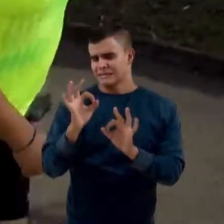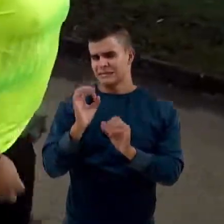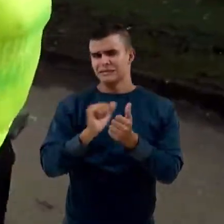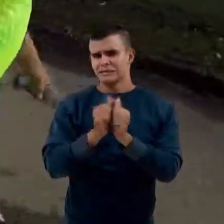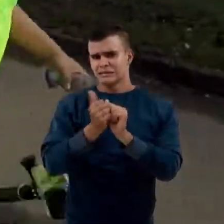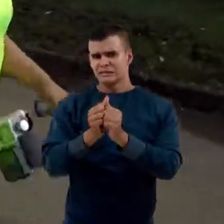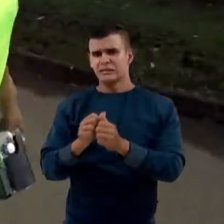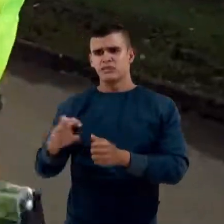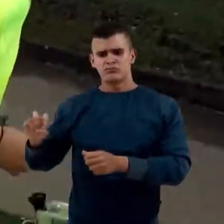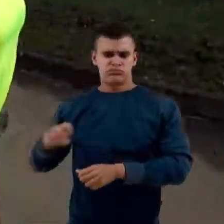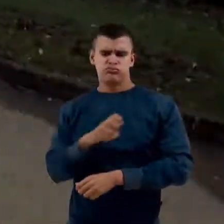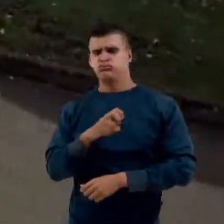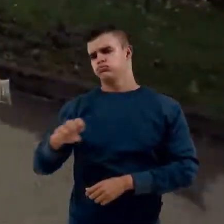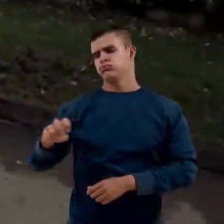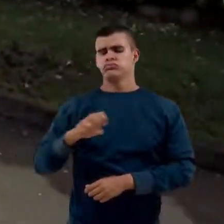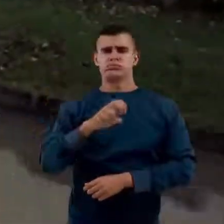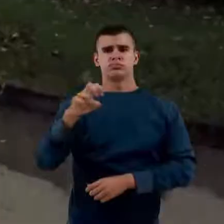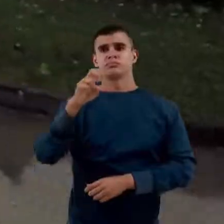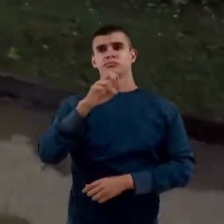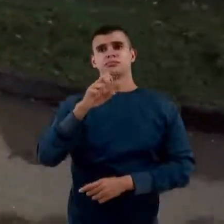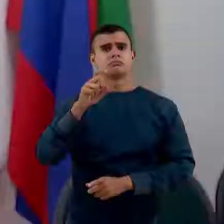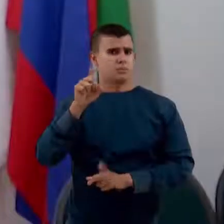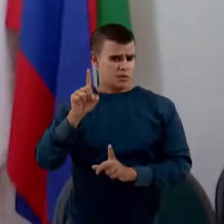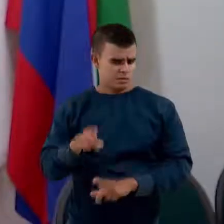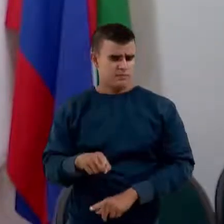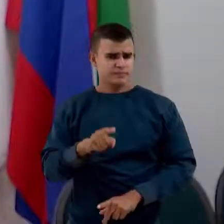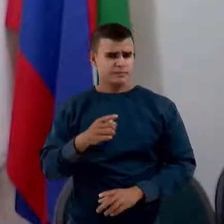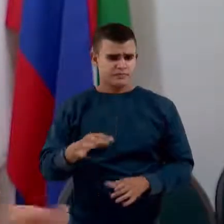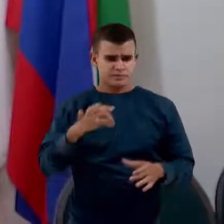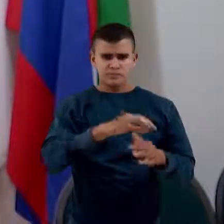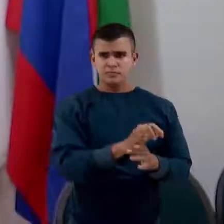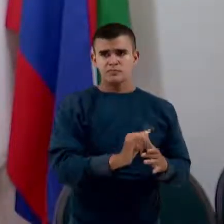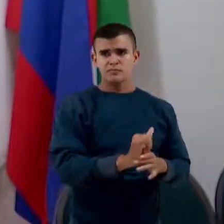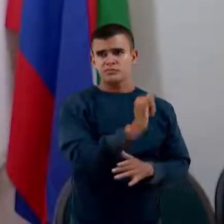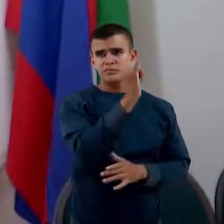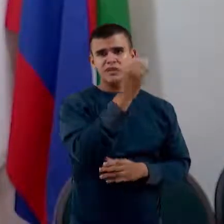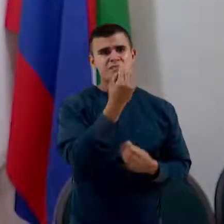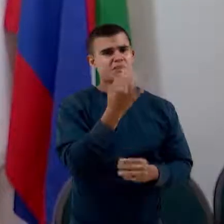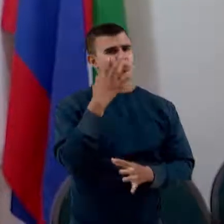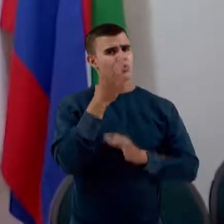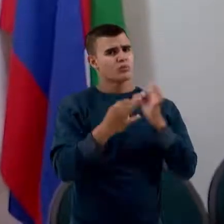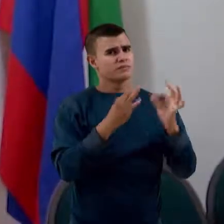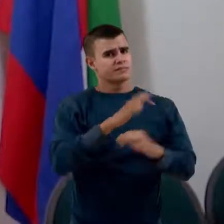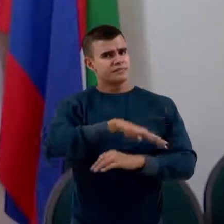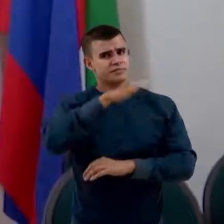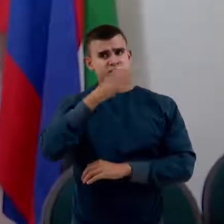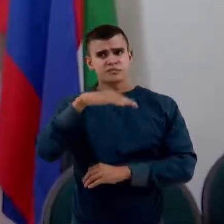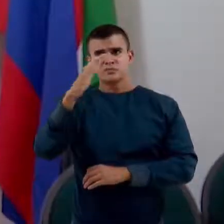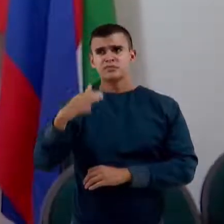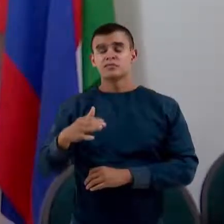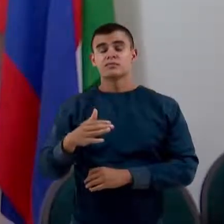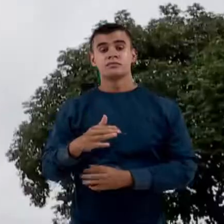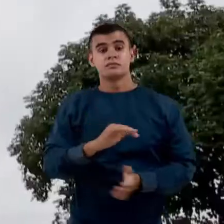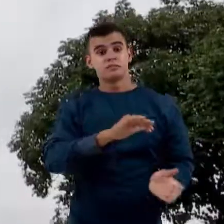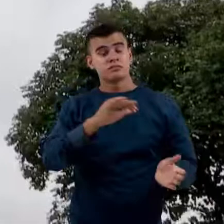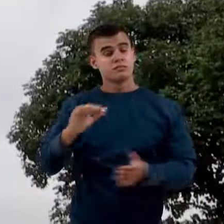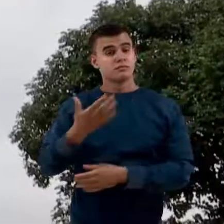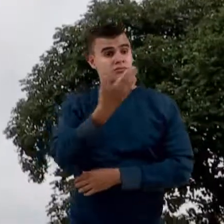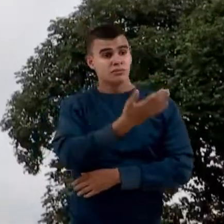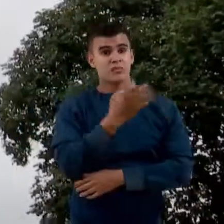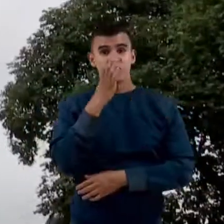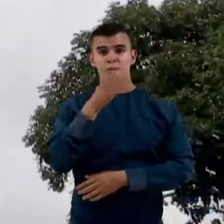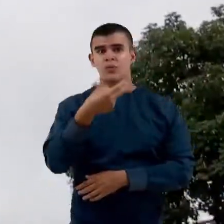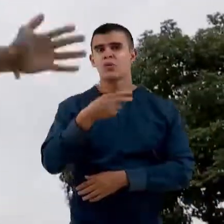plan, obviamente podemos ascender, subir al cerro, prepararnos físicamente y por qué no darnos el tiempo para reverdecer la ciudad. Por